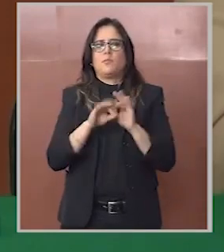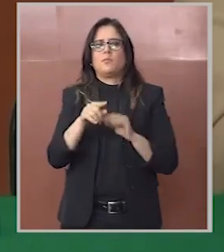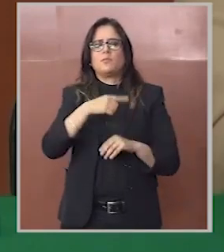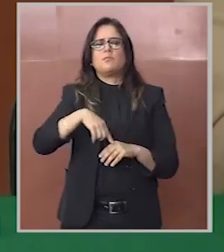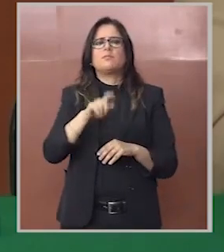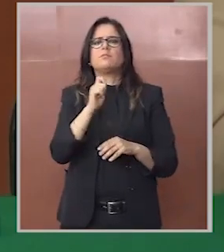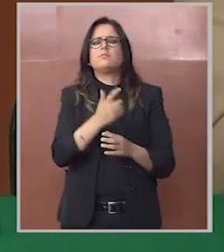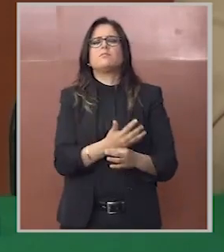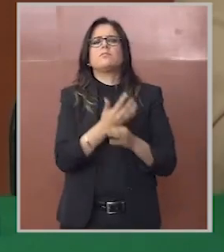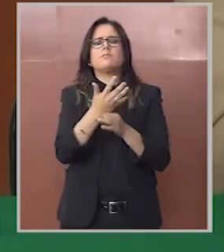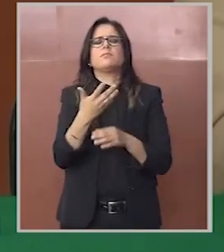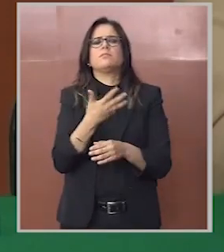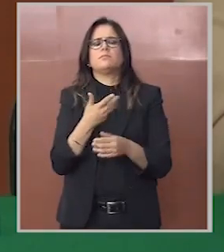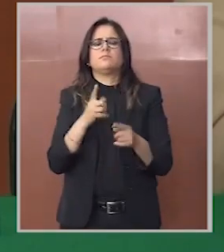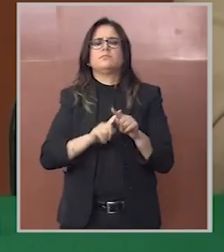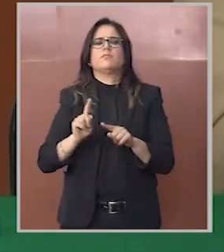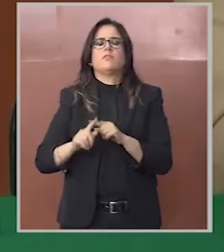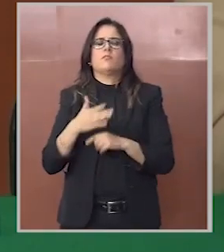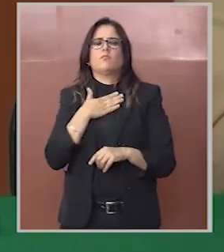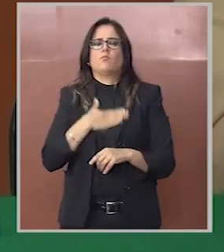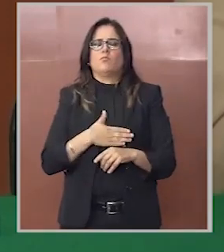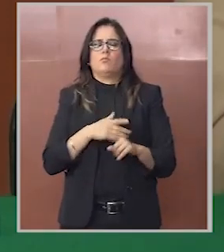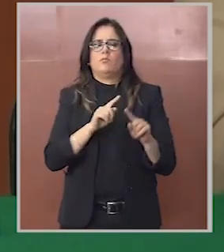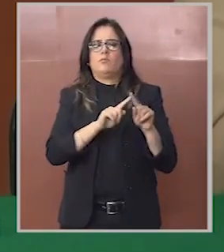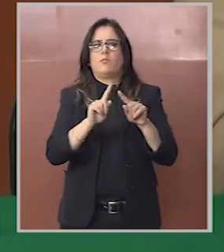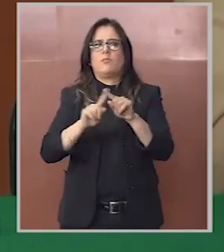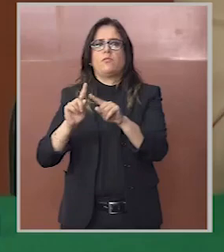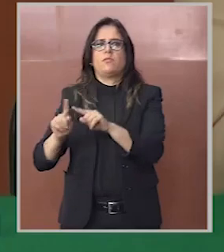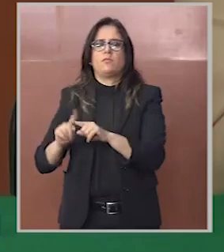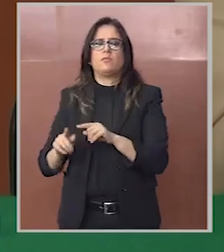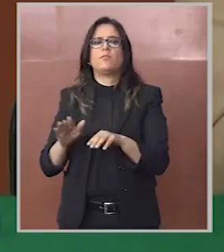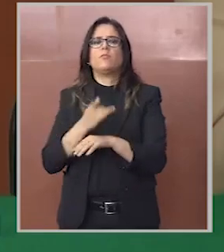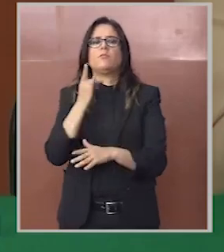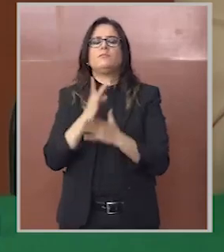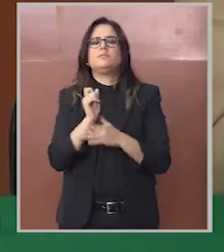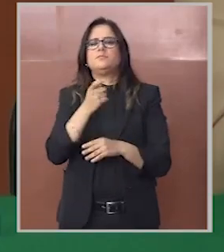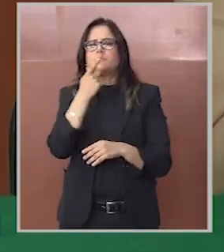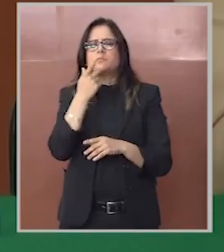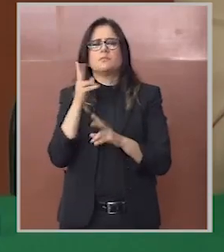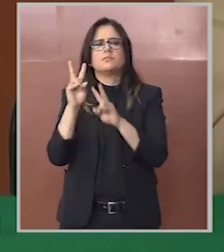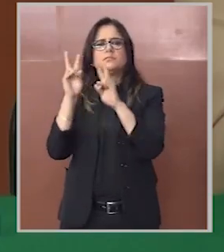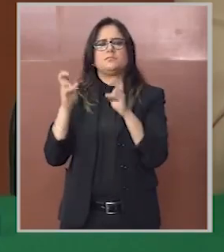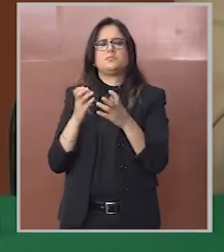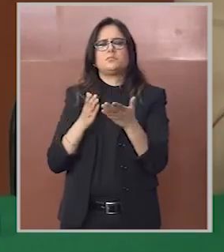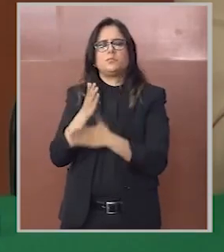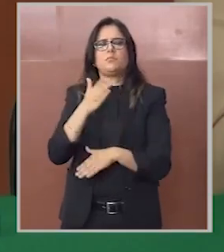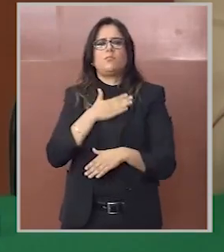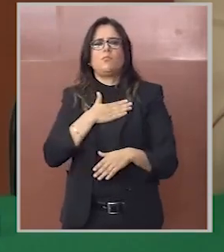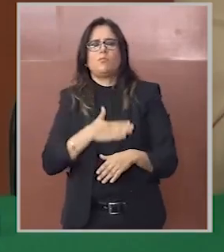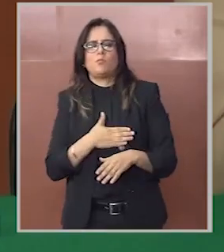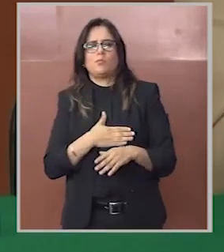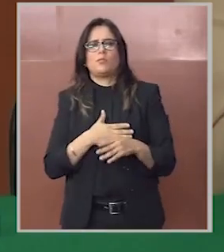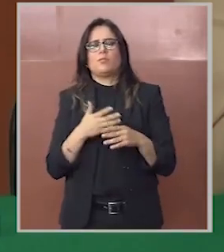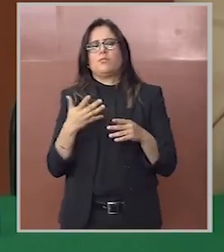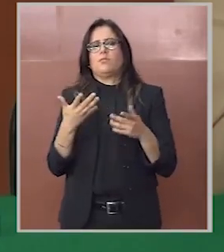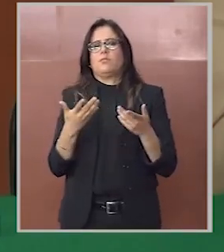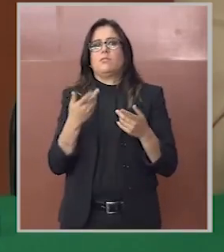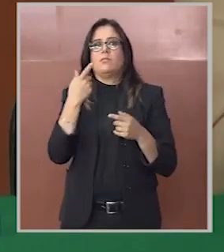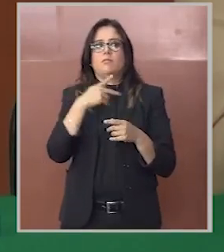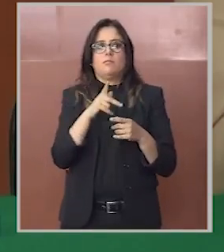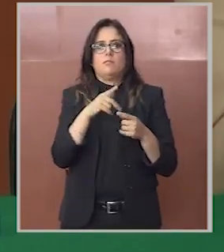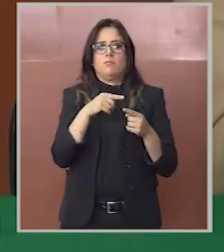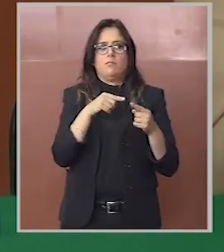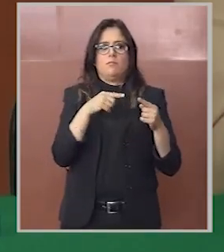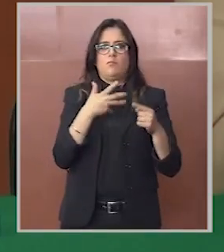decir que existen varias justicias Porque de repente solo hablamos de la justicia en términos pues singulares y no de las